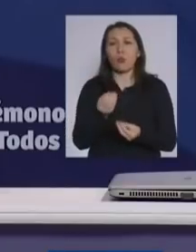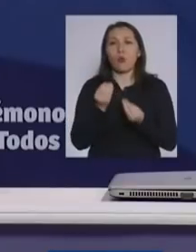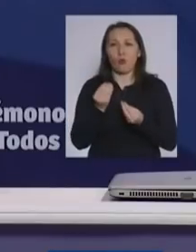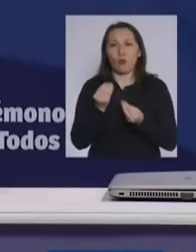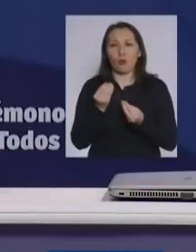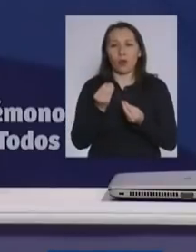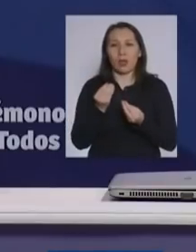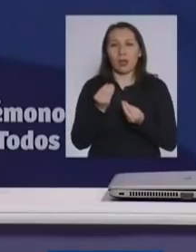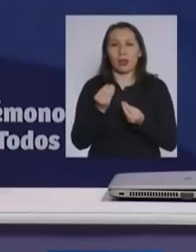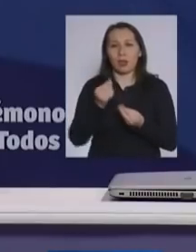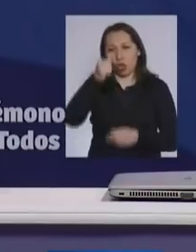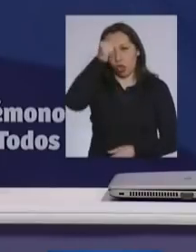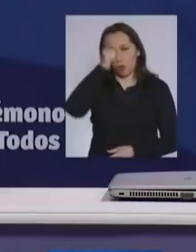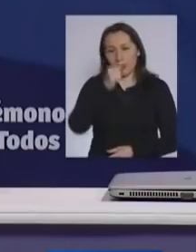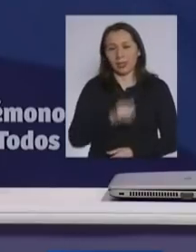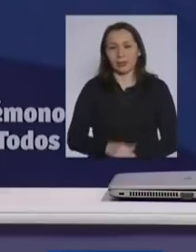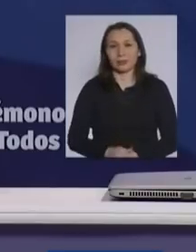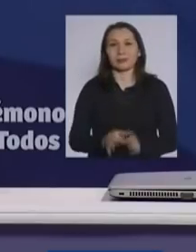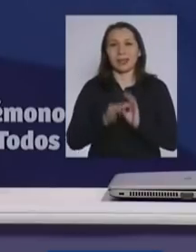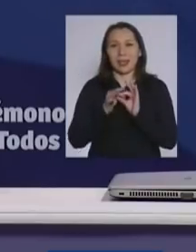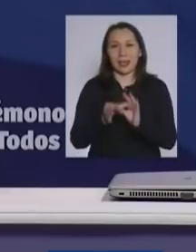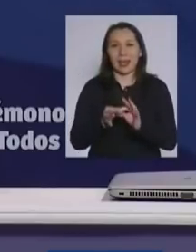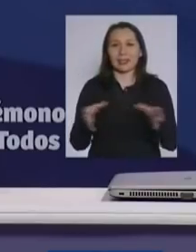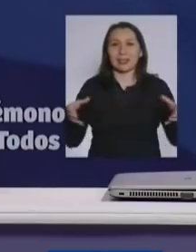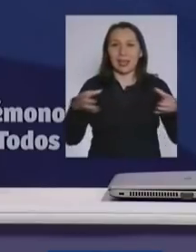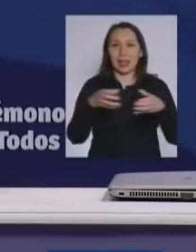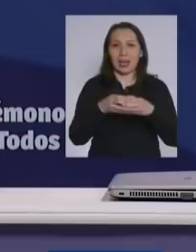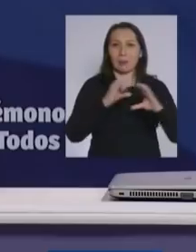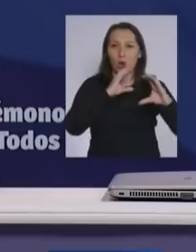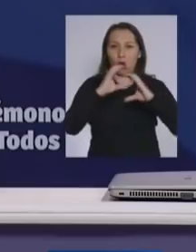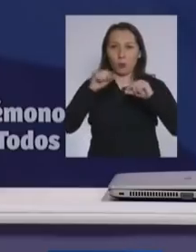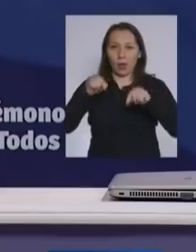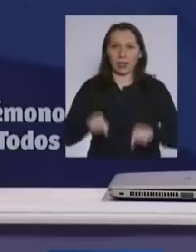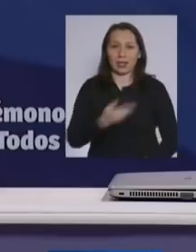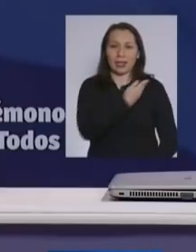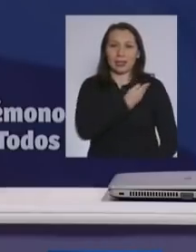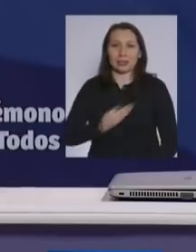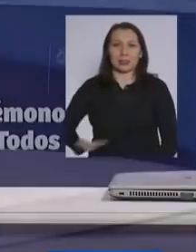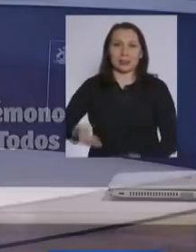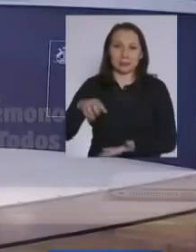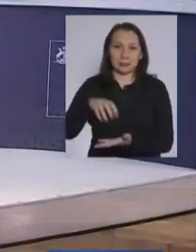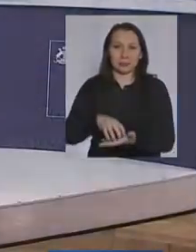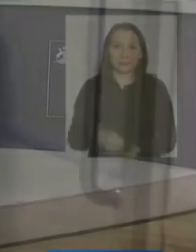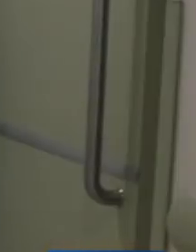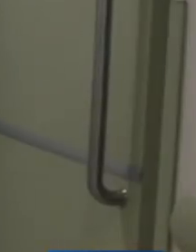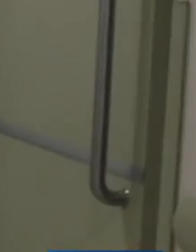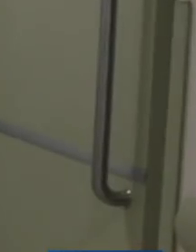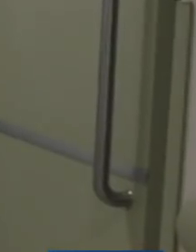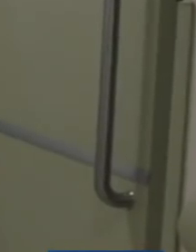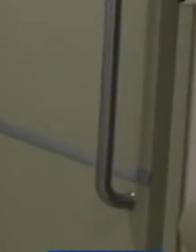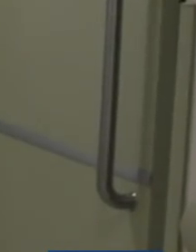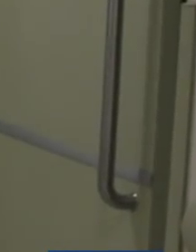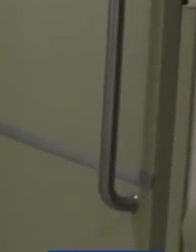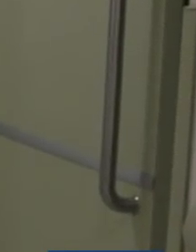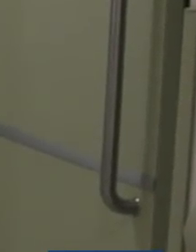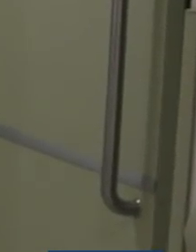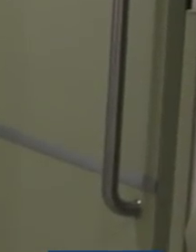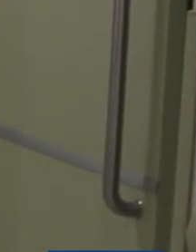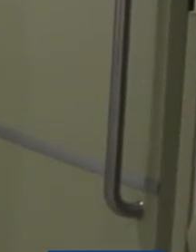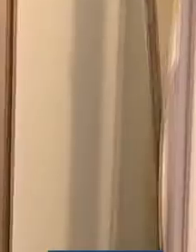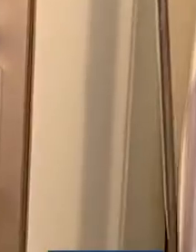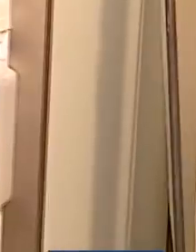excelente domingo. Gracias al equipo de comunicaciones de La Moneda. Bueno, son las palabras del ministro Enrique